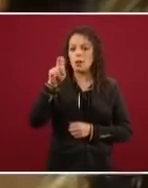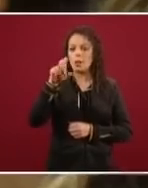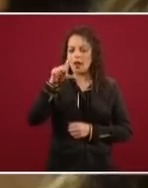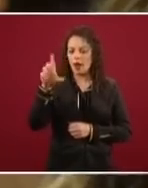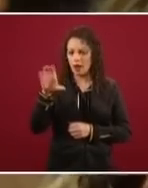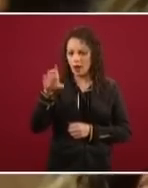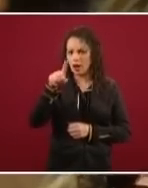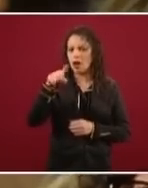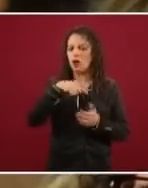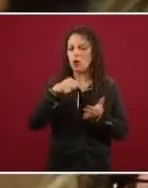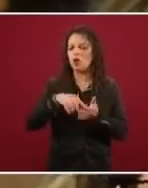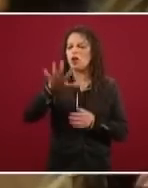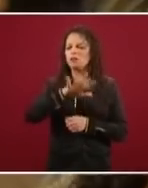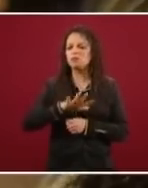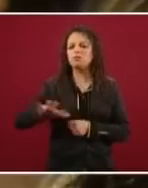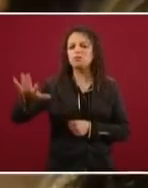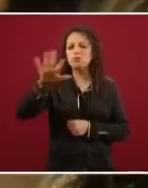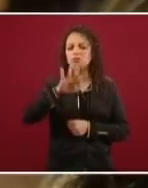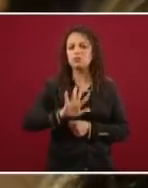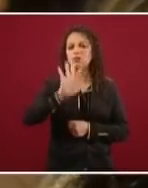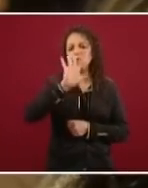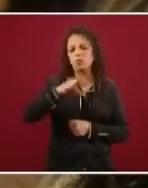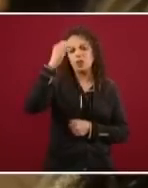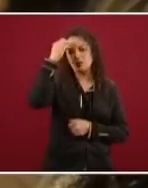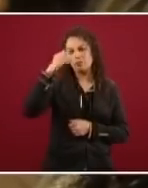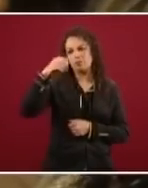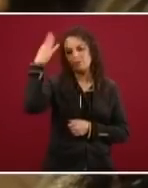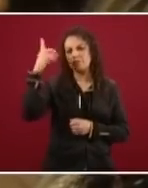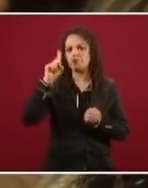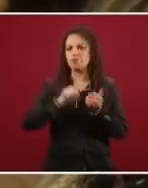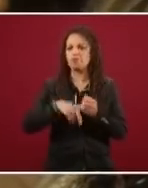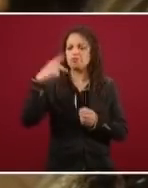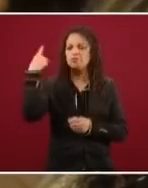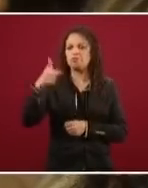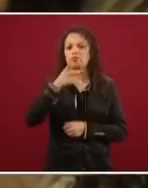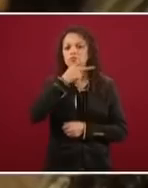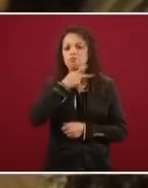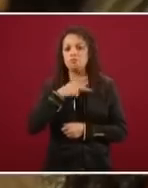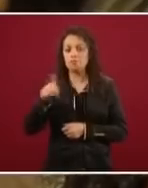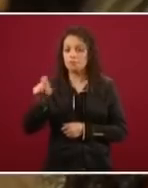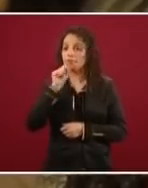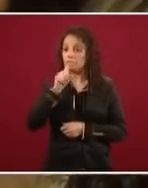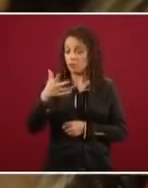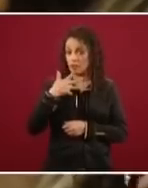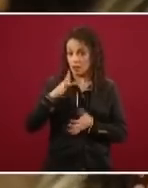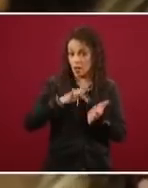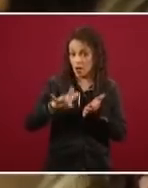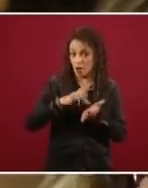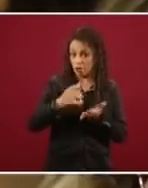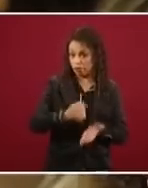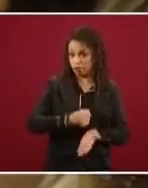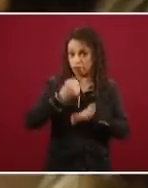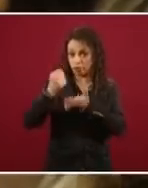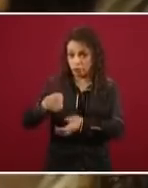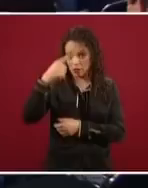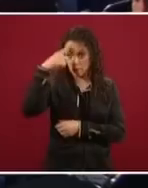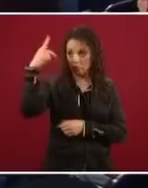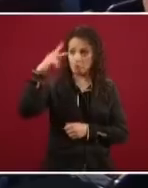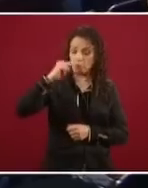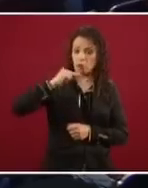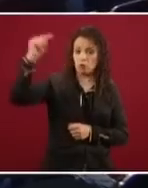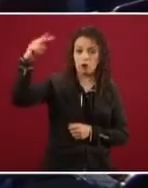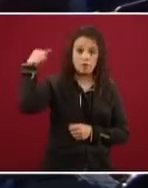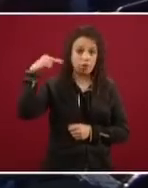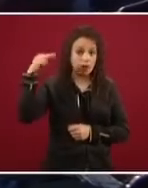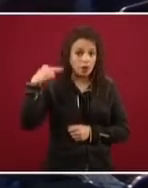está muy muy abandonada en materia petrolera también habrá inversión para posar rica y la región norte de veracruz